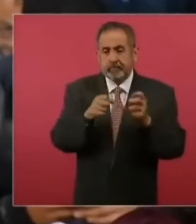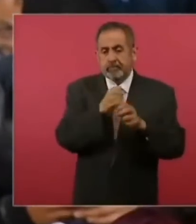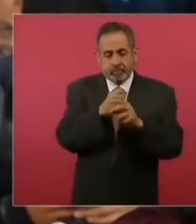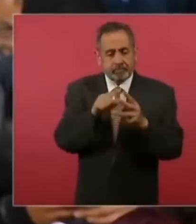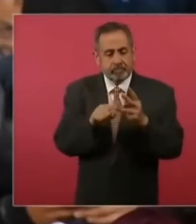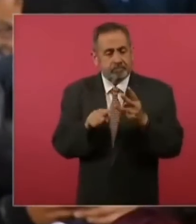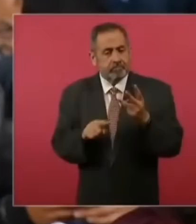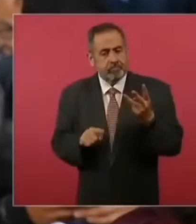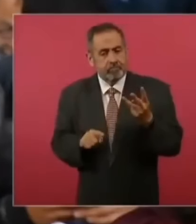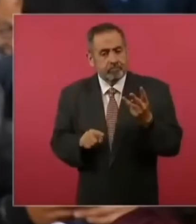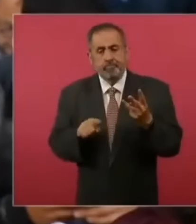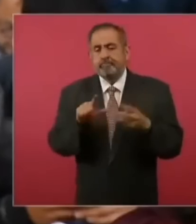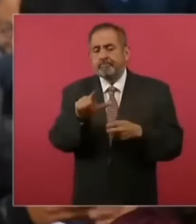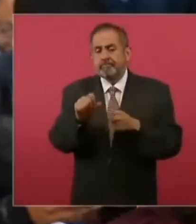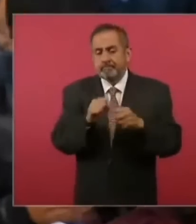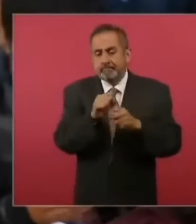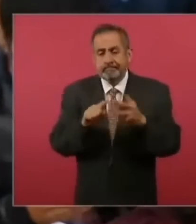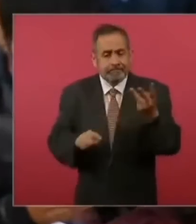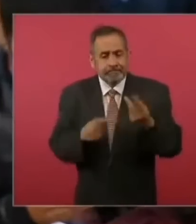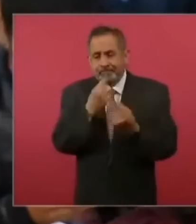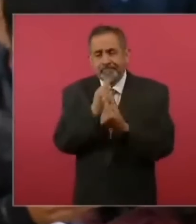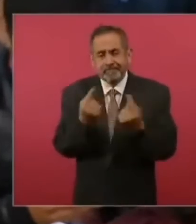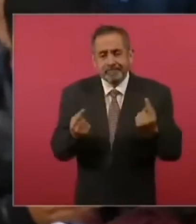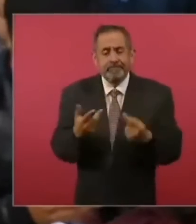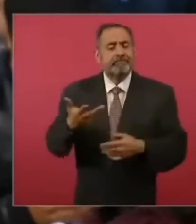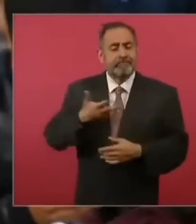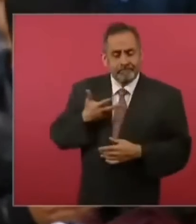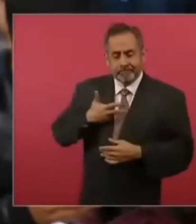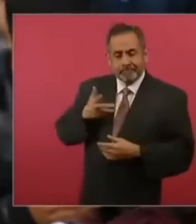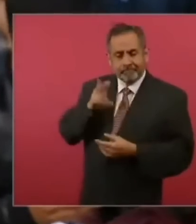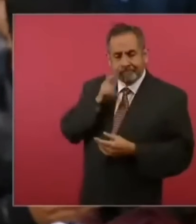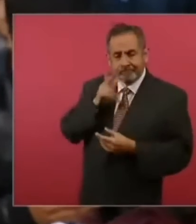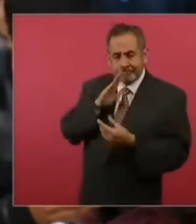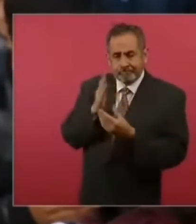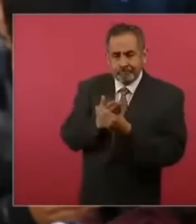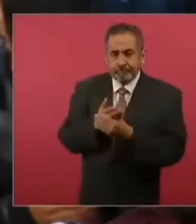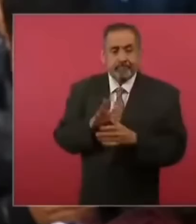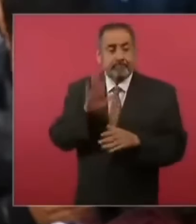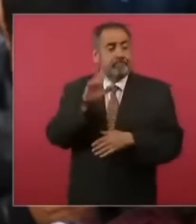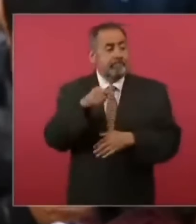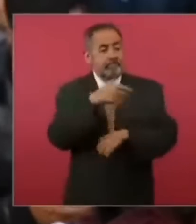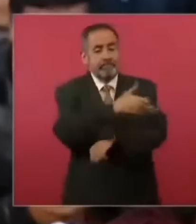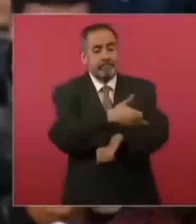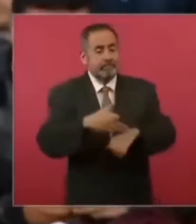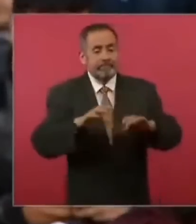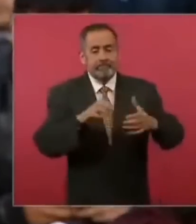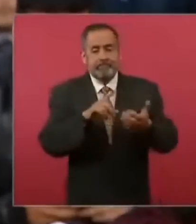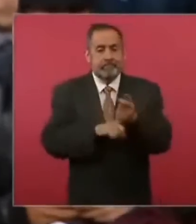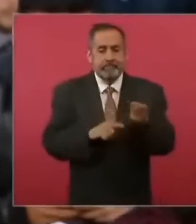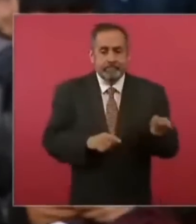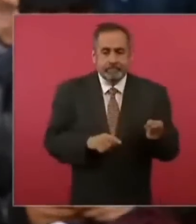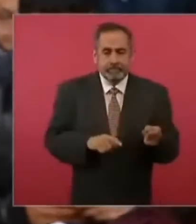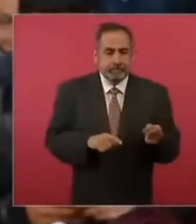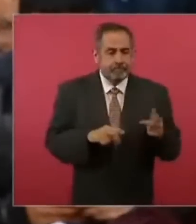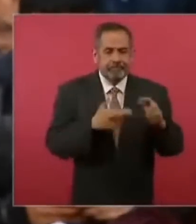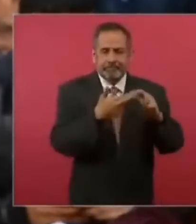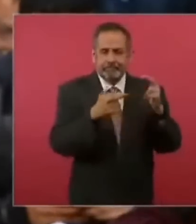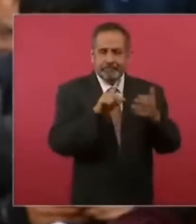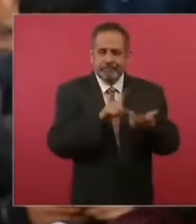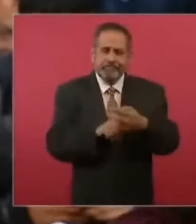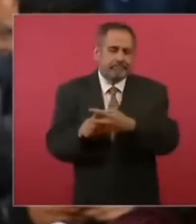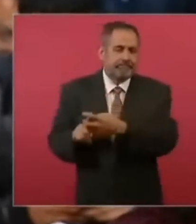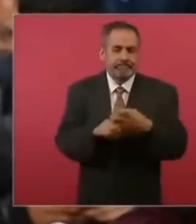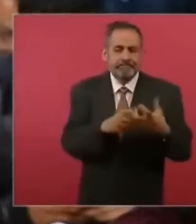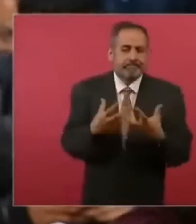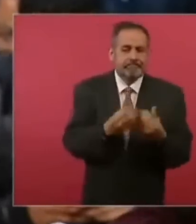años y el otro 17 años. También tenemos identificada a la supuesta familia. ¿Por qué? Porque esta red de trata de